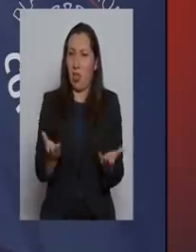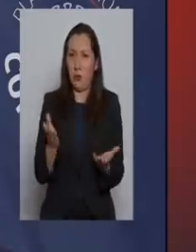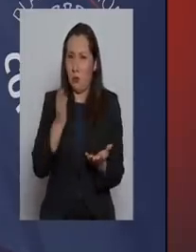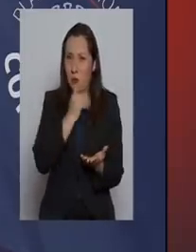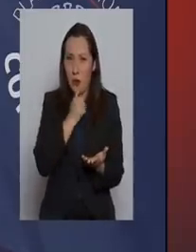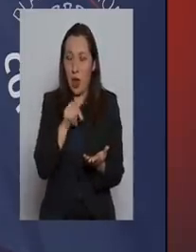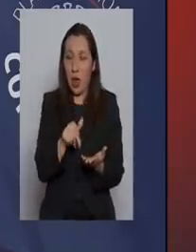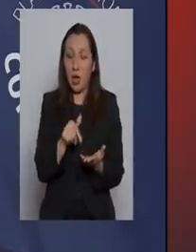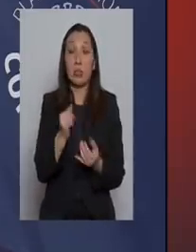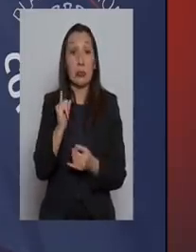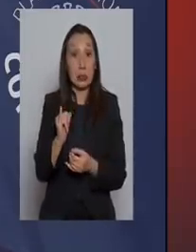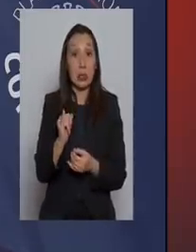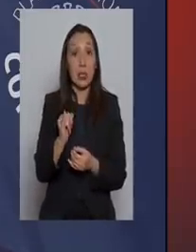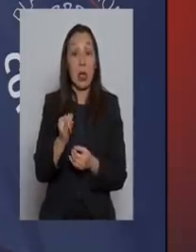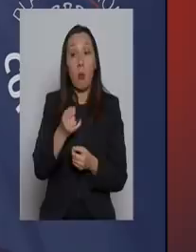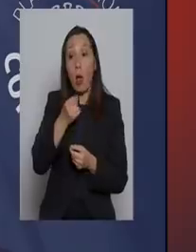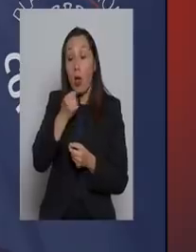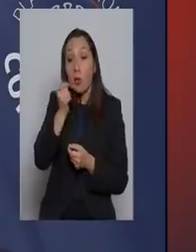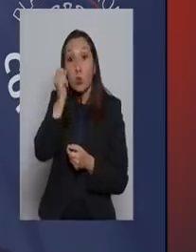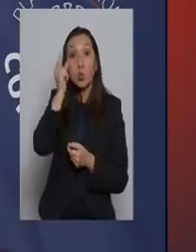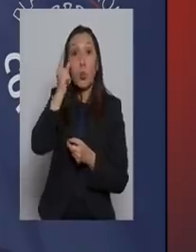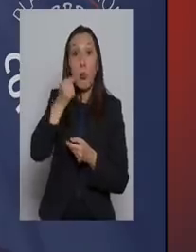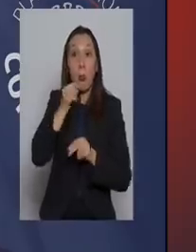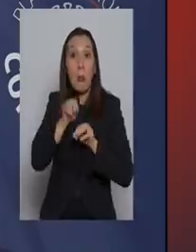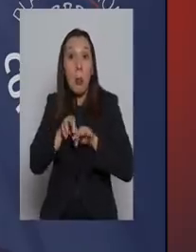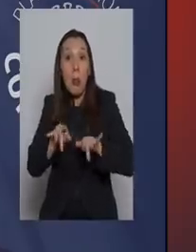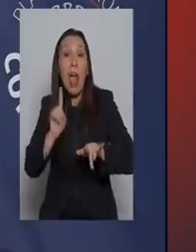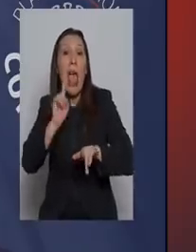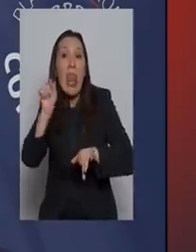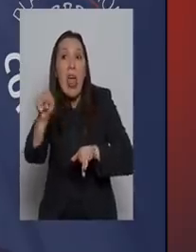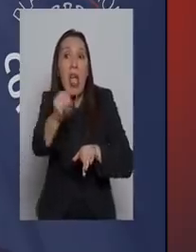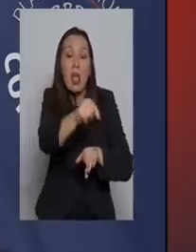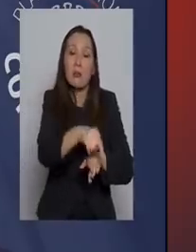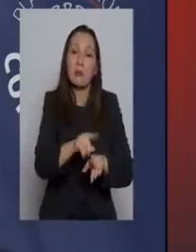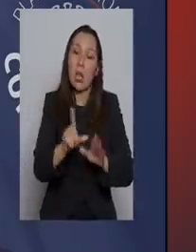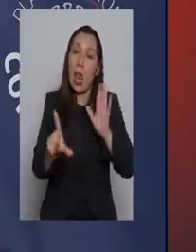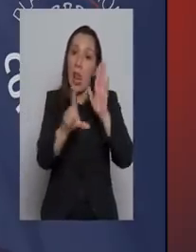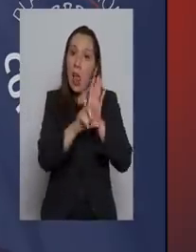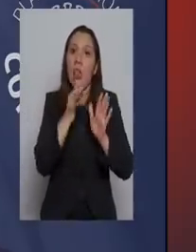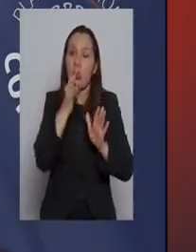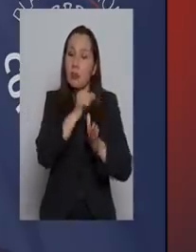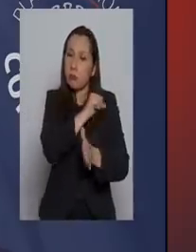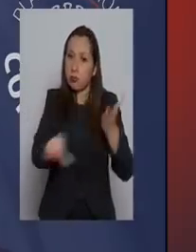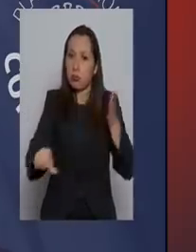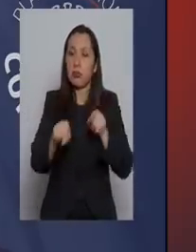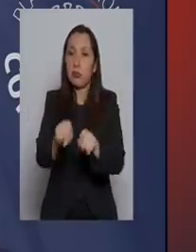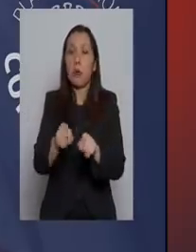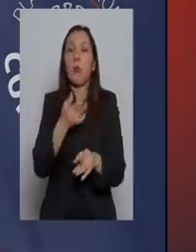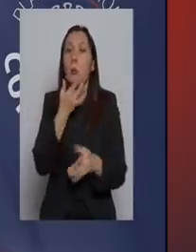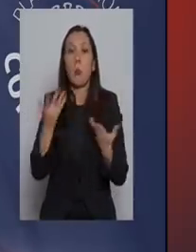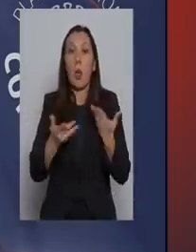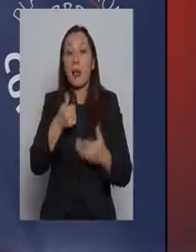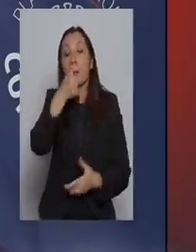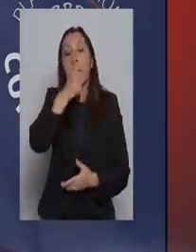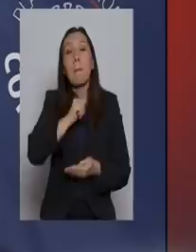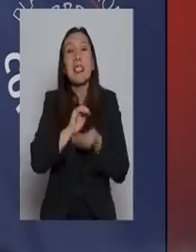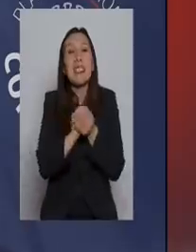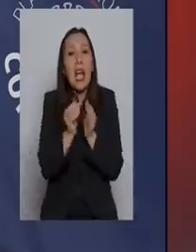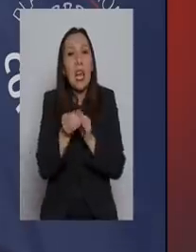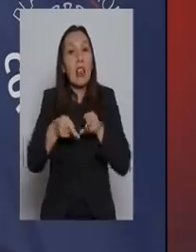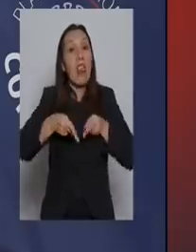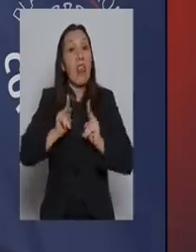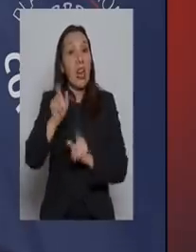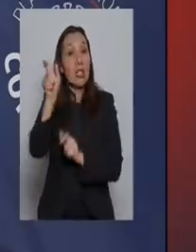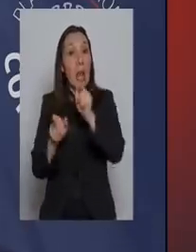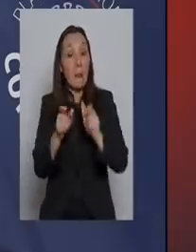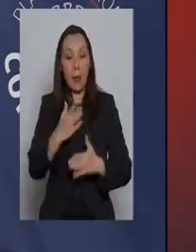supuesto, si se produce ese caso, vamos a, en el mérito de la ley, sancionarla, porque el secreto y el derecho